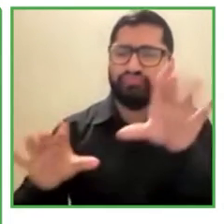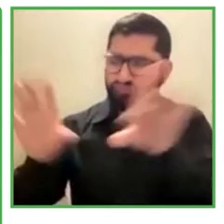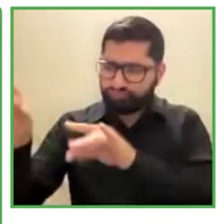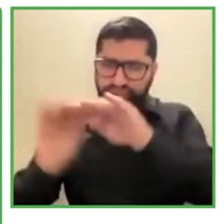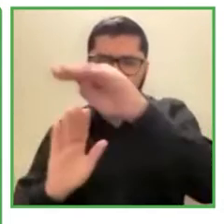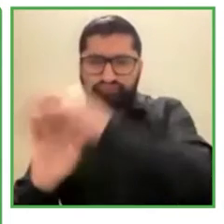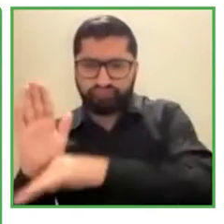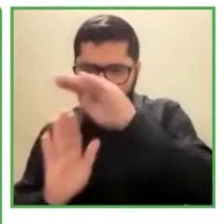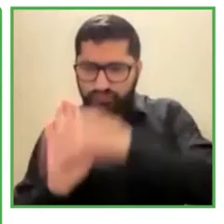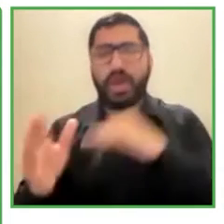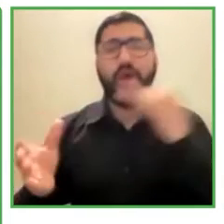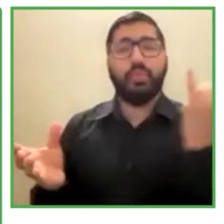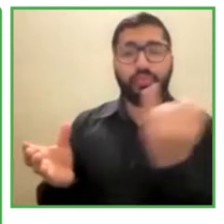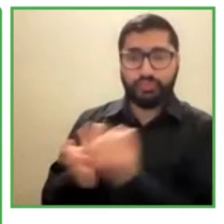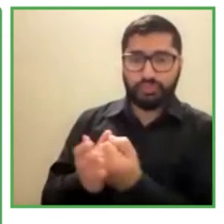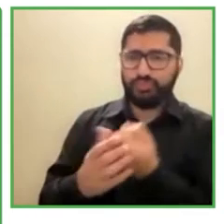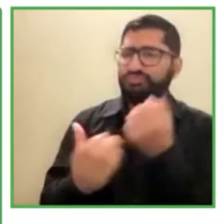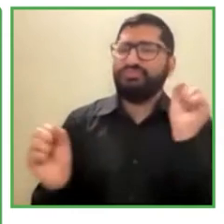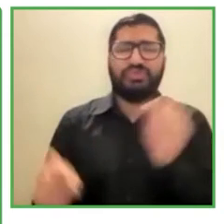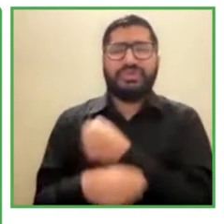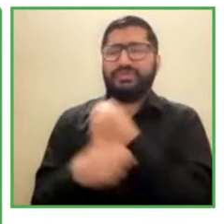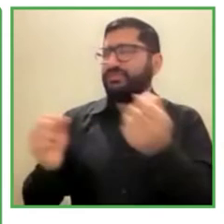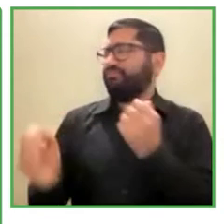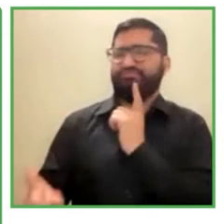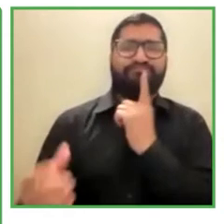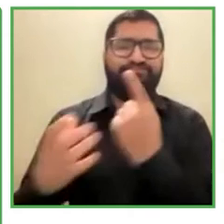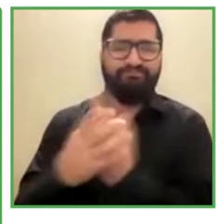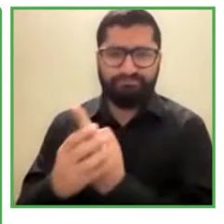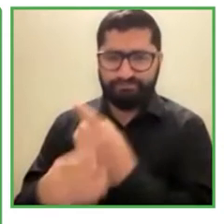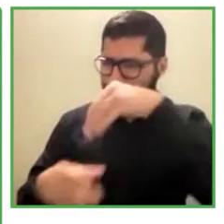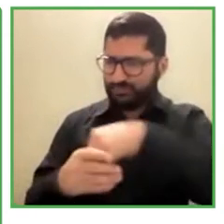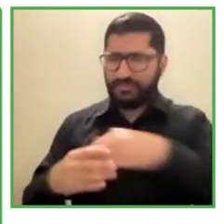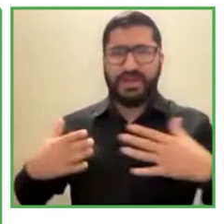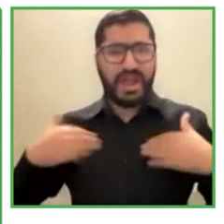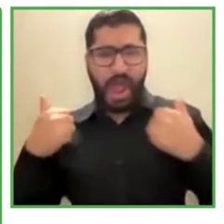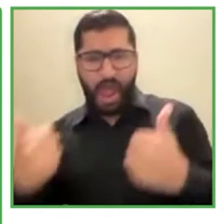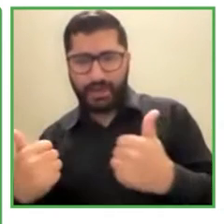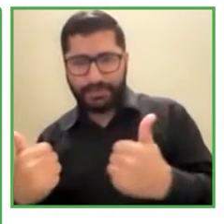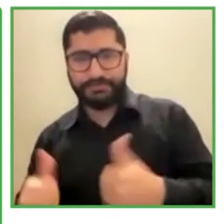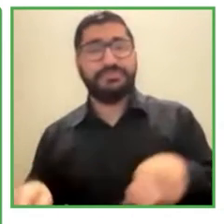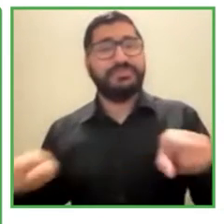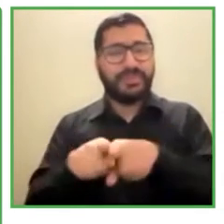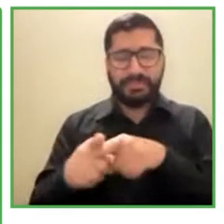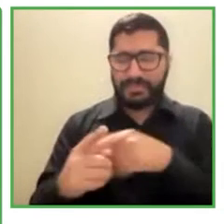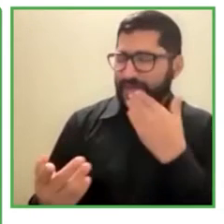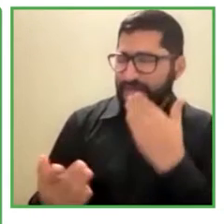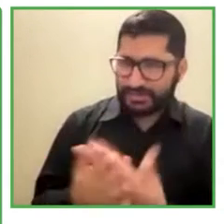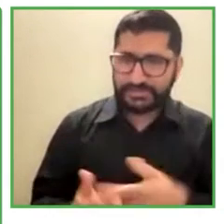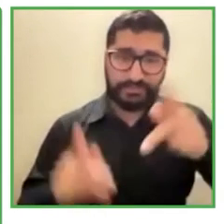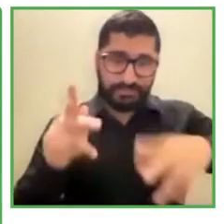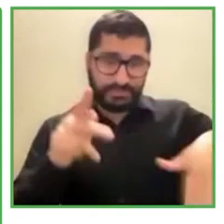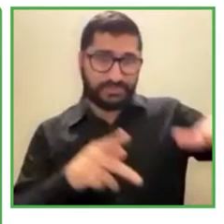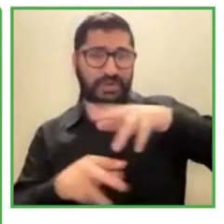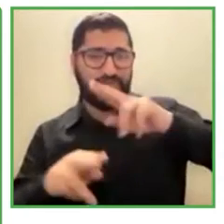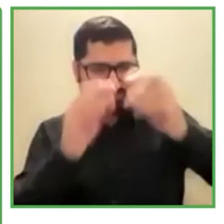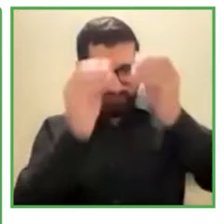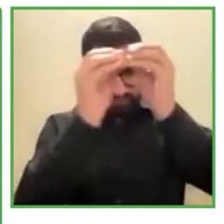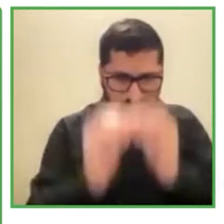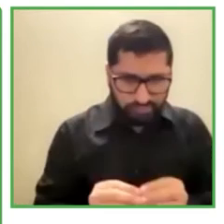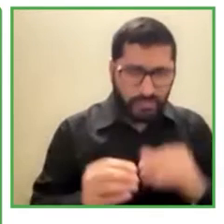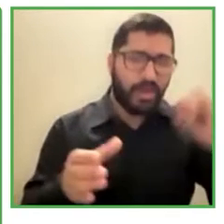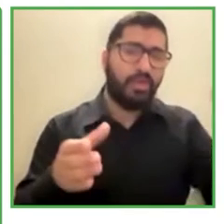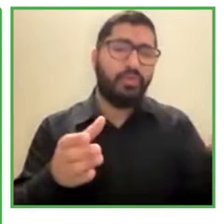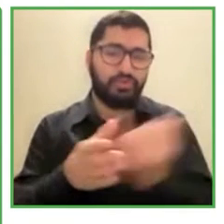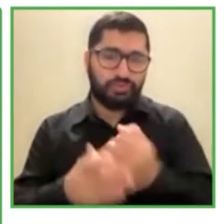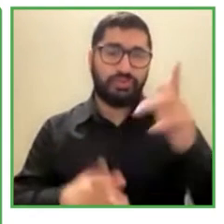una dimensión, y eso es lo que hace una experiencia completamente inclusiva para las personas con discapacidad y para que podamos superar todas